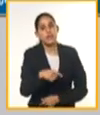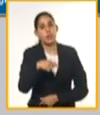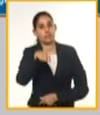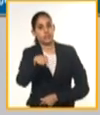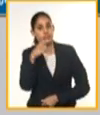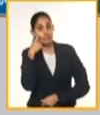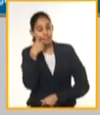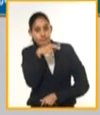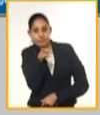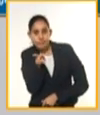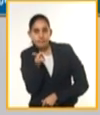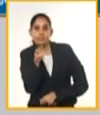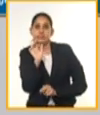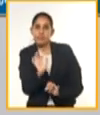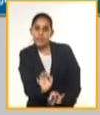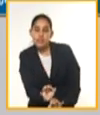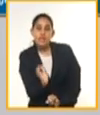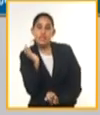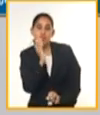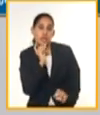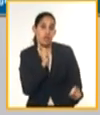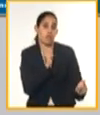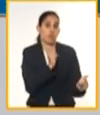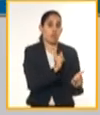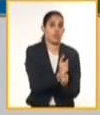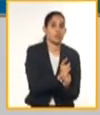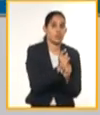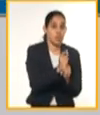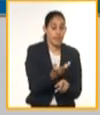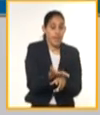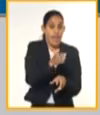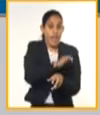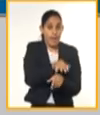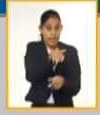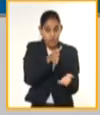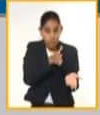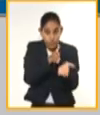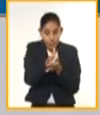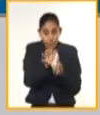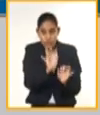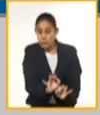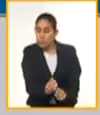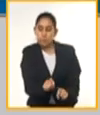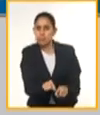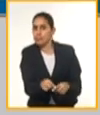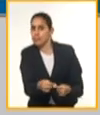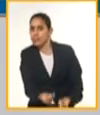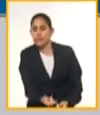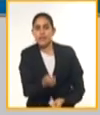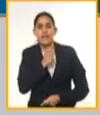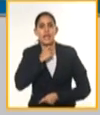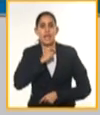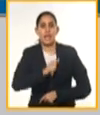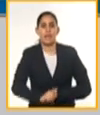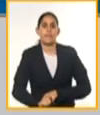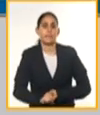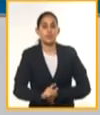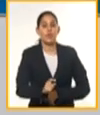contradicción. Y durante el encuentro con Zelensky lo mantuvo, Randy, porque incluso yo no quiero